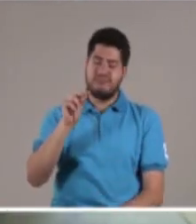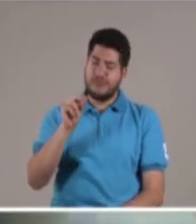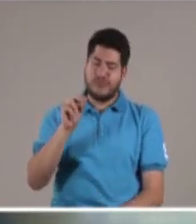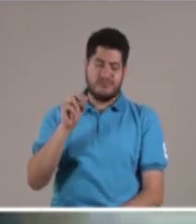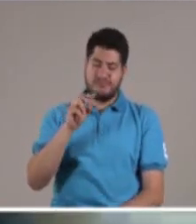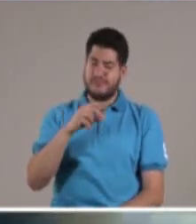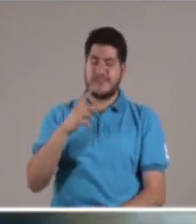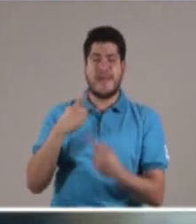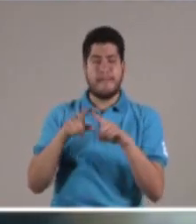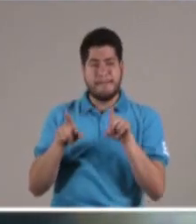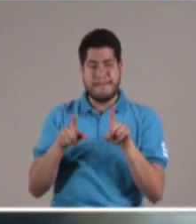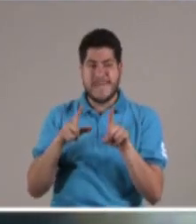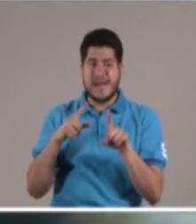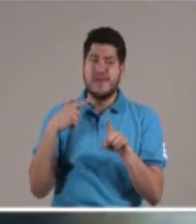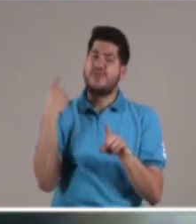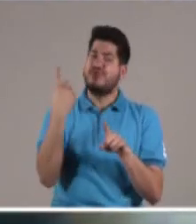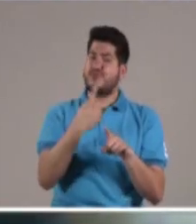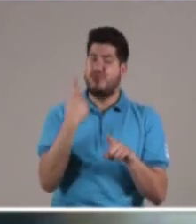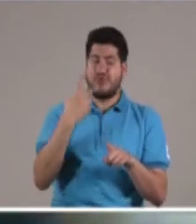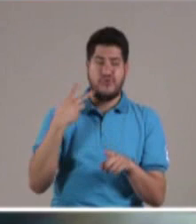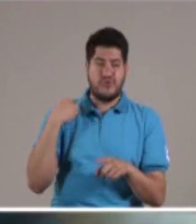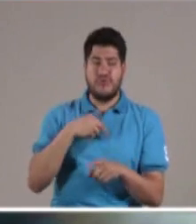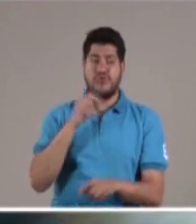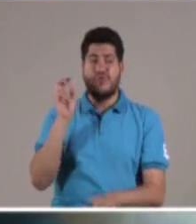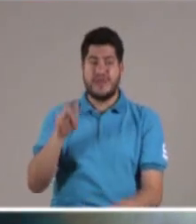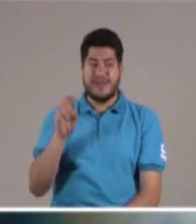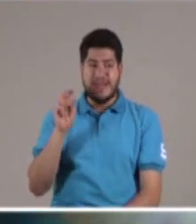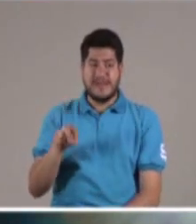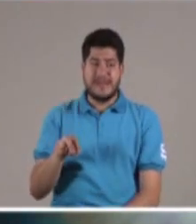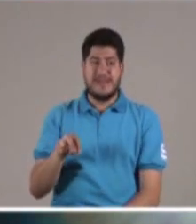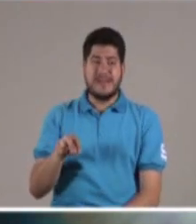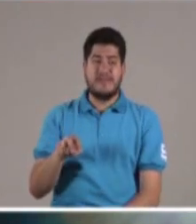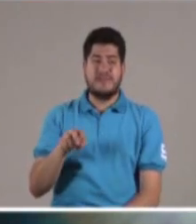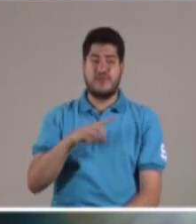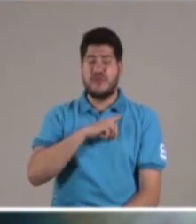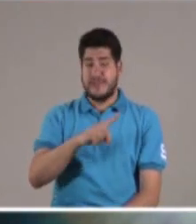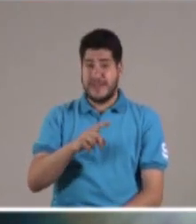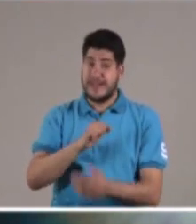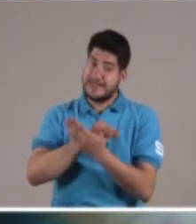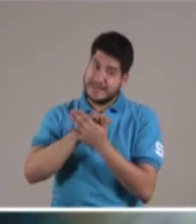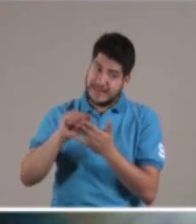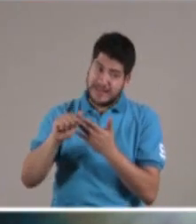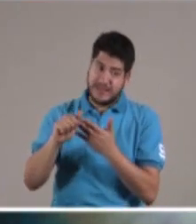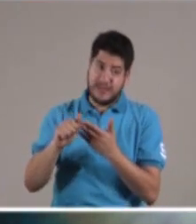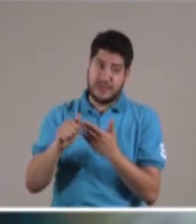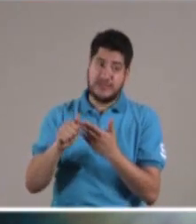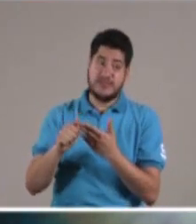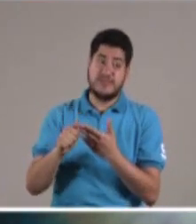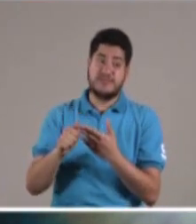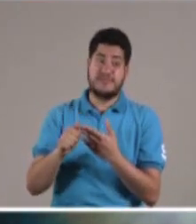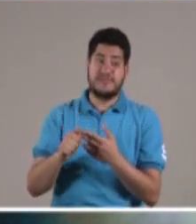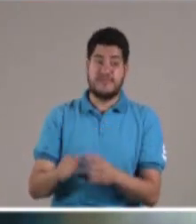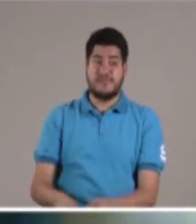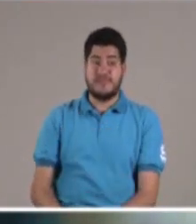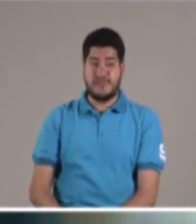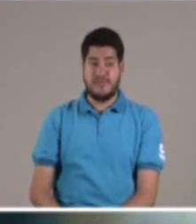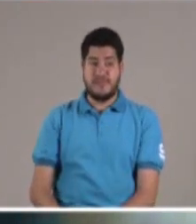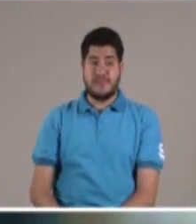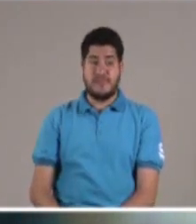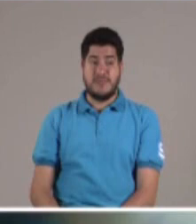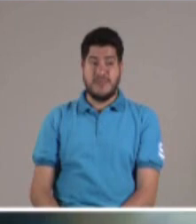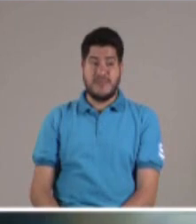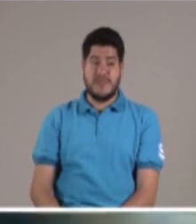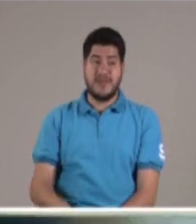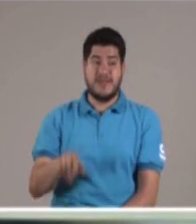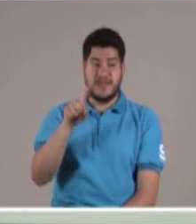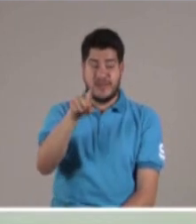lo que pasa es que todos nosotros necesitamos eso ser súper Santos y dime con quién andas y te diré cuál fumas